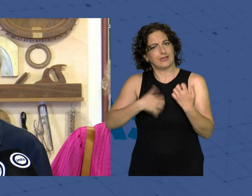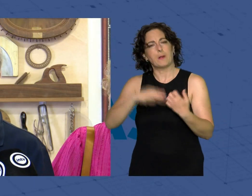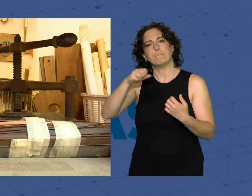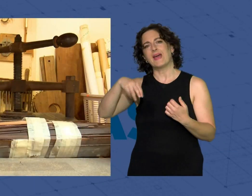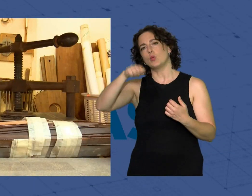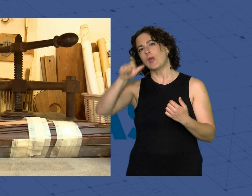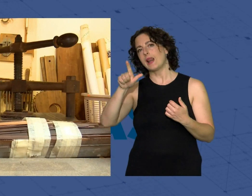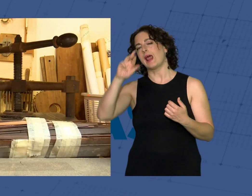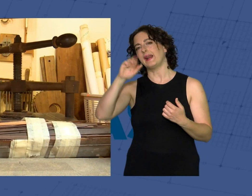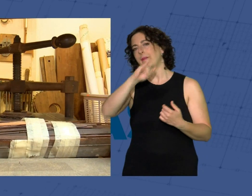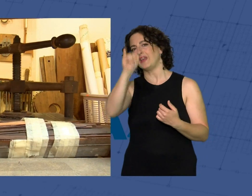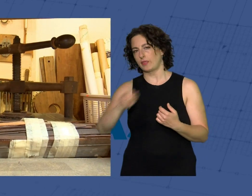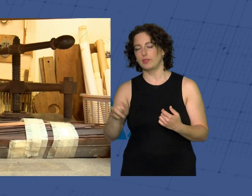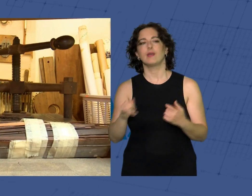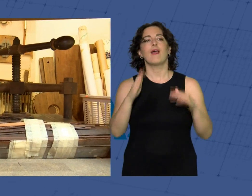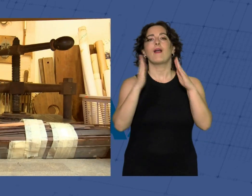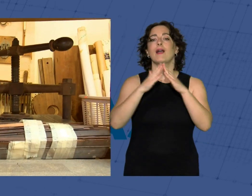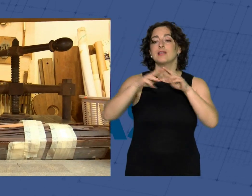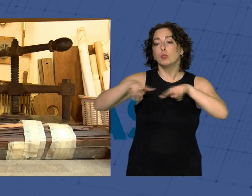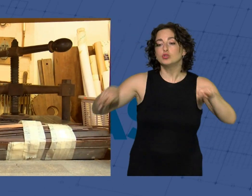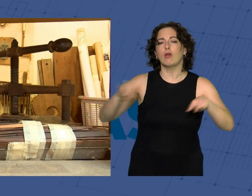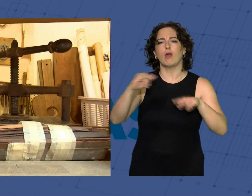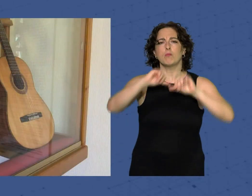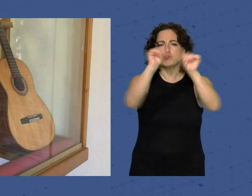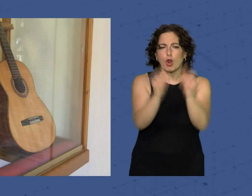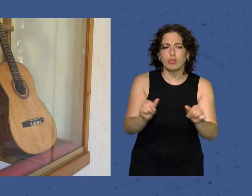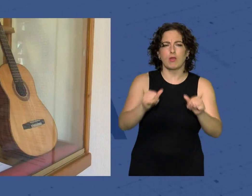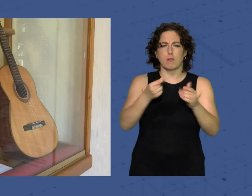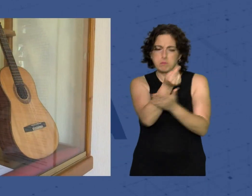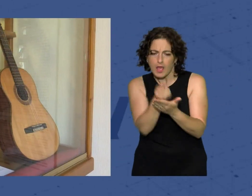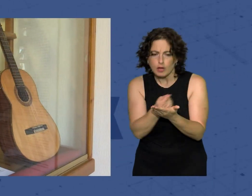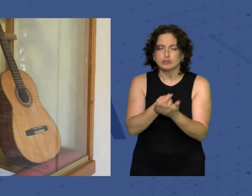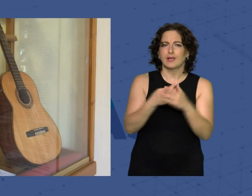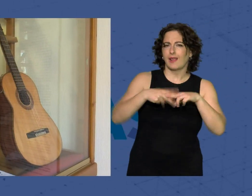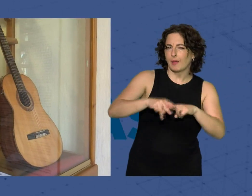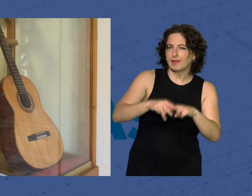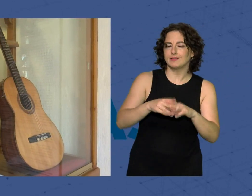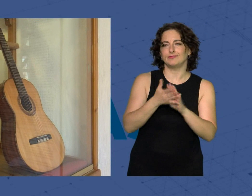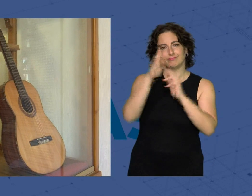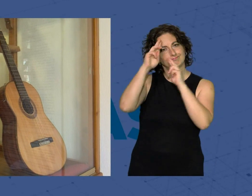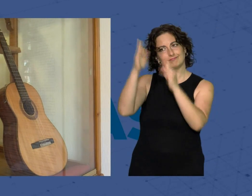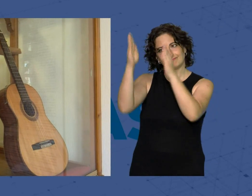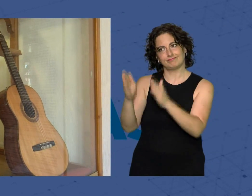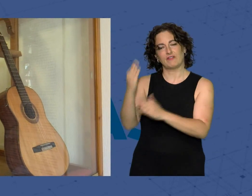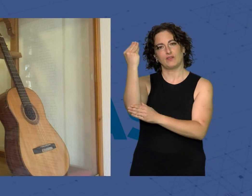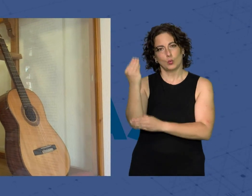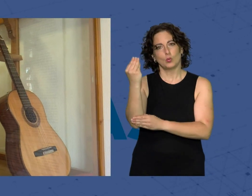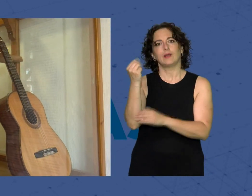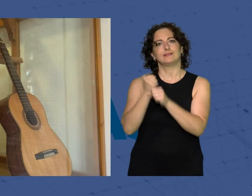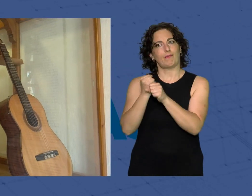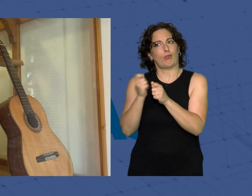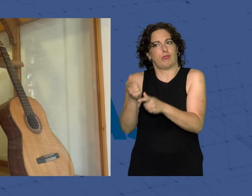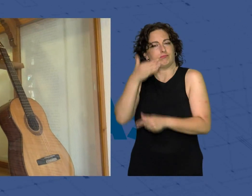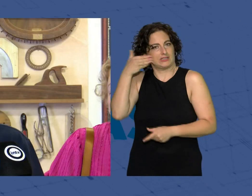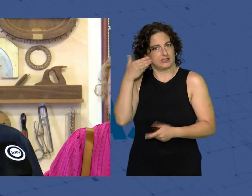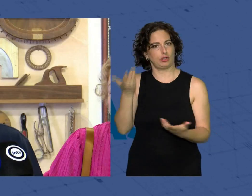Ramírez. La Casa Museo dispone de moldes, planos y herramientas que son un homenaje a su figura y al trabajo que le dio prestigio.